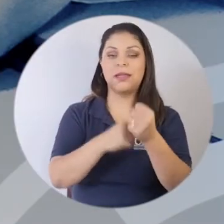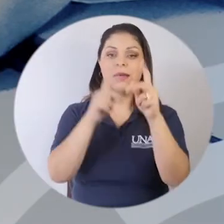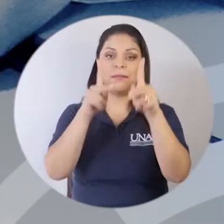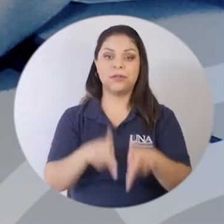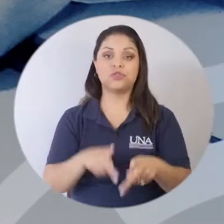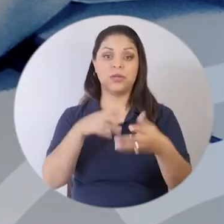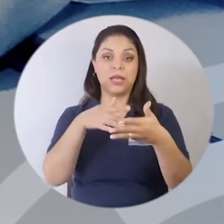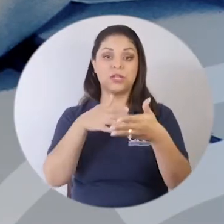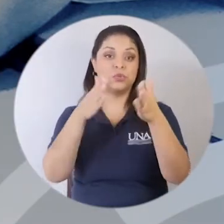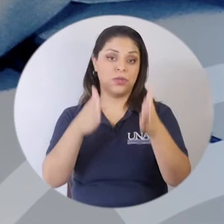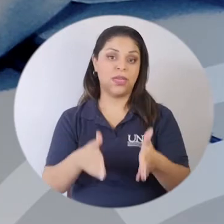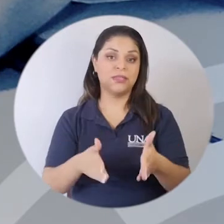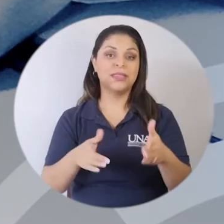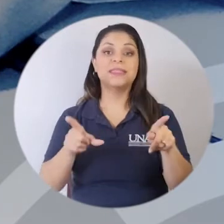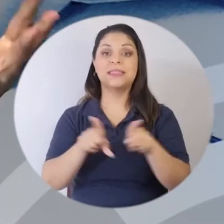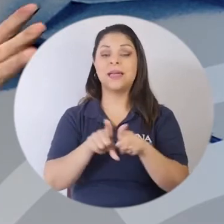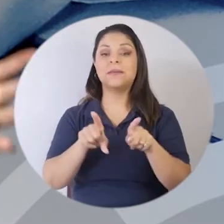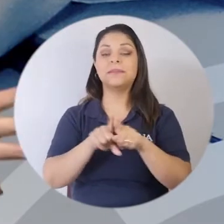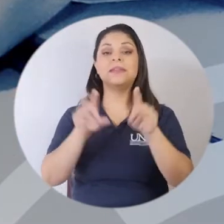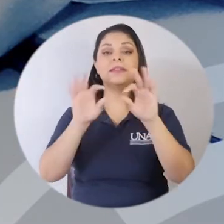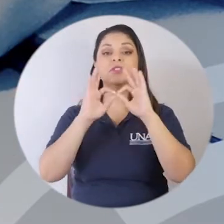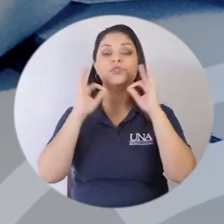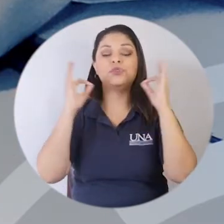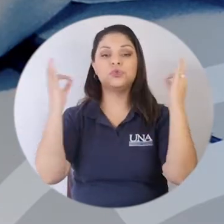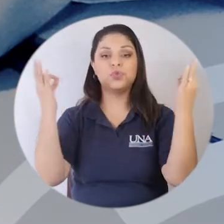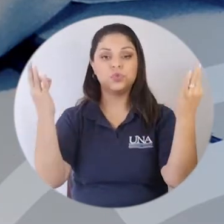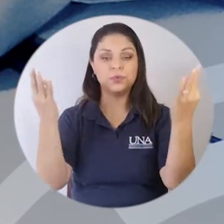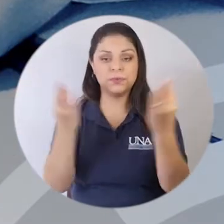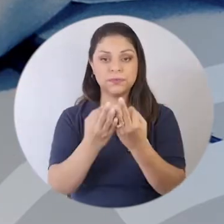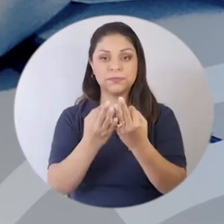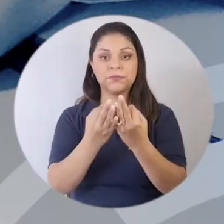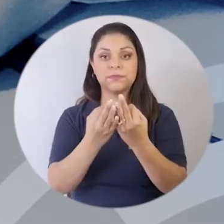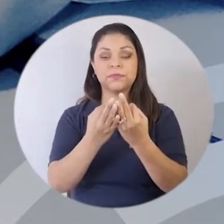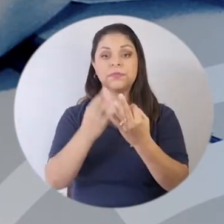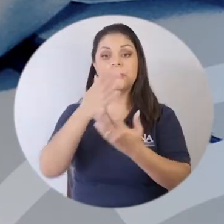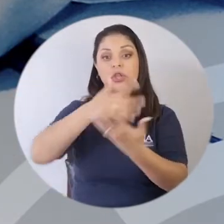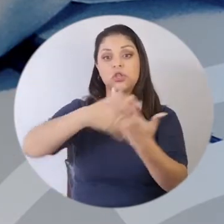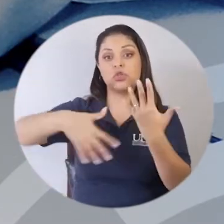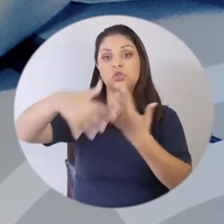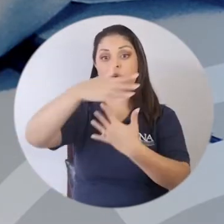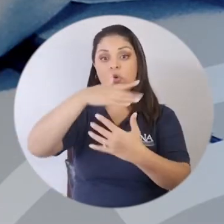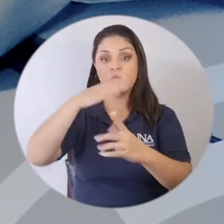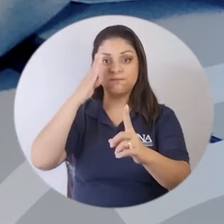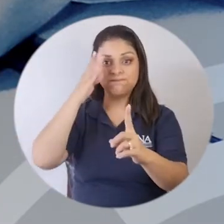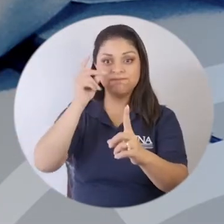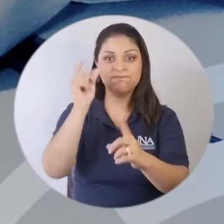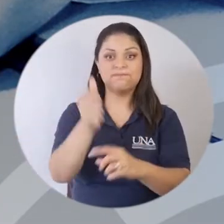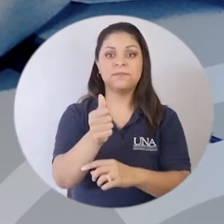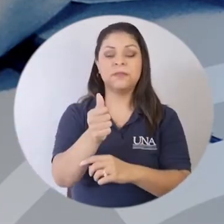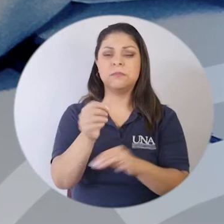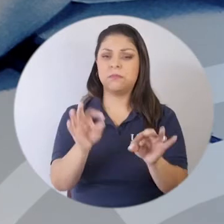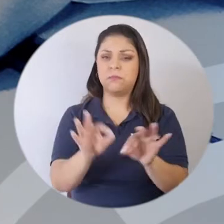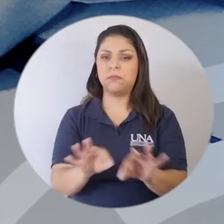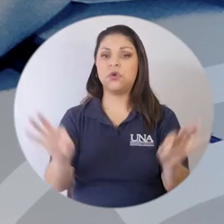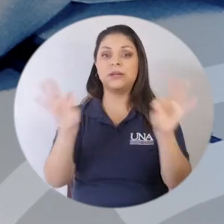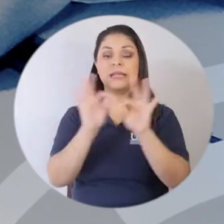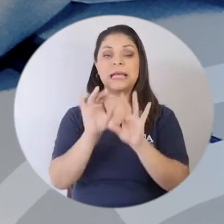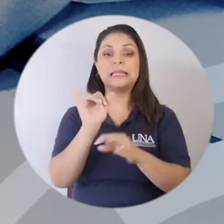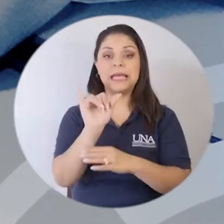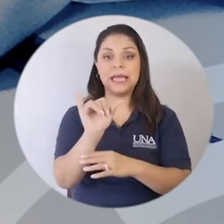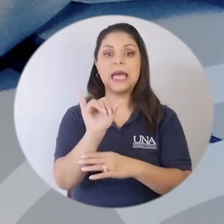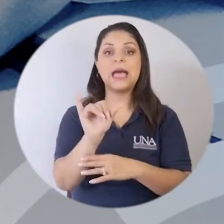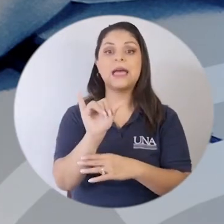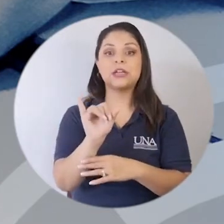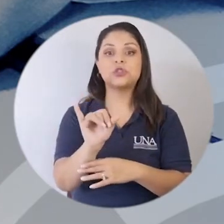apoyar a la persona estudiante, también está su familia, su entorno inmediato, y qué importante este trabajo que usted